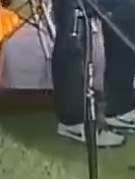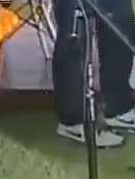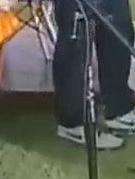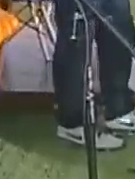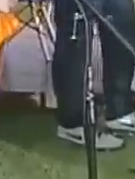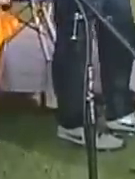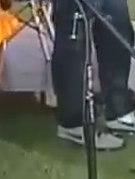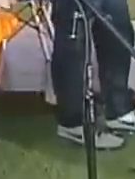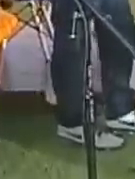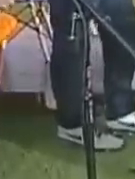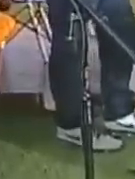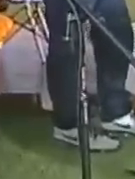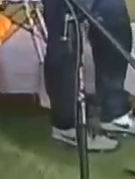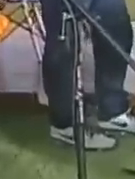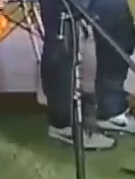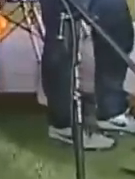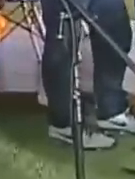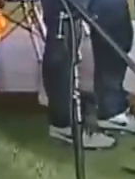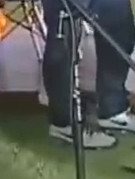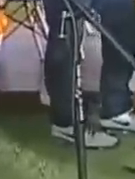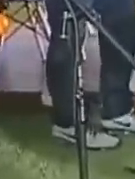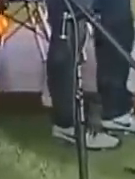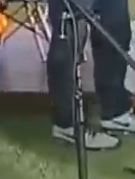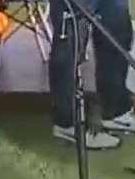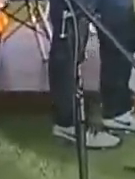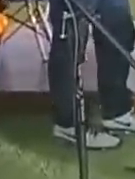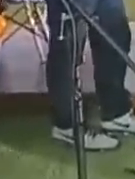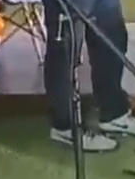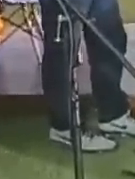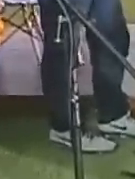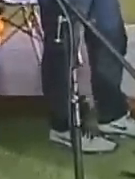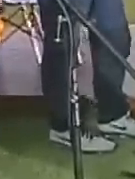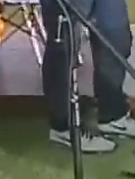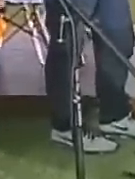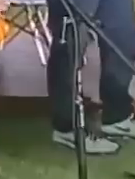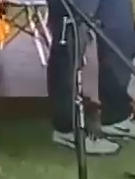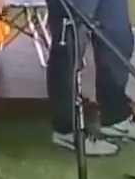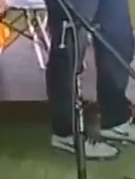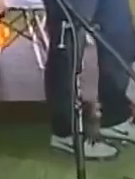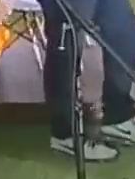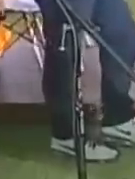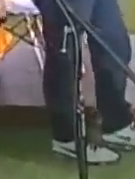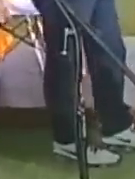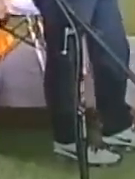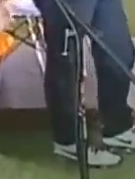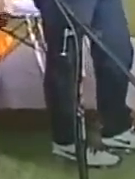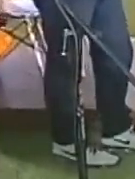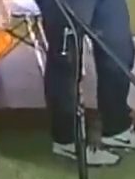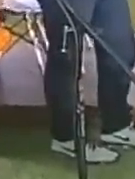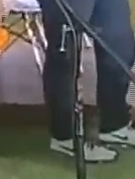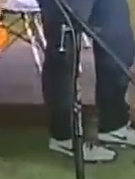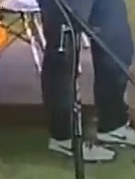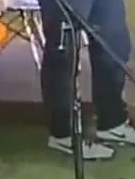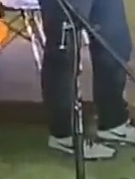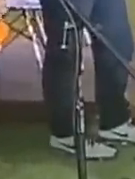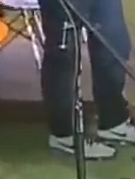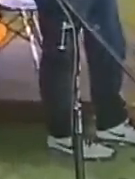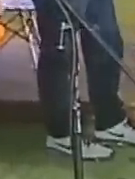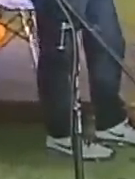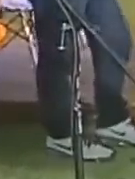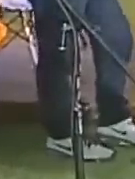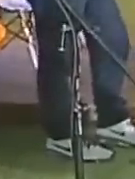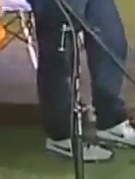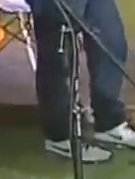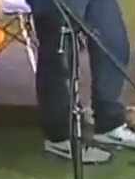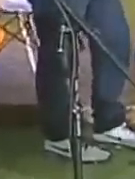el renacimiento nacional, donde ya las fuerzas productivas del país junto al pueblo, junto al presidente, están dando pasos para salir adelante